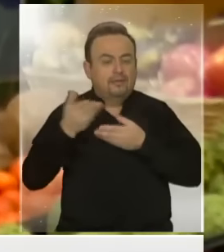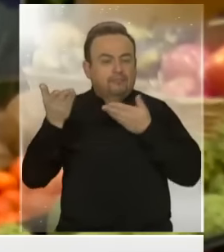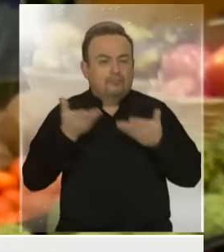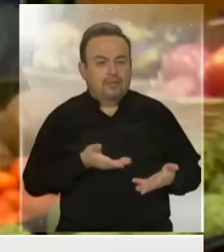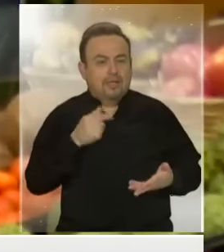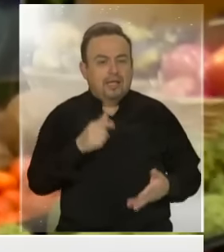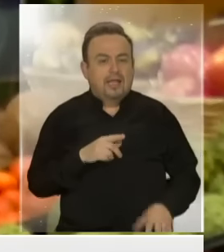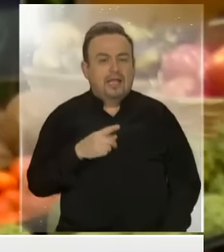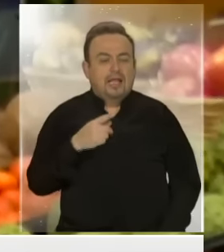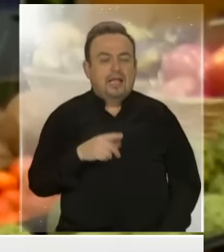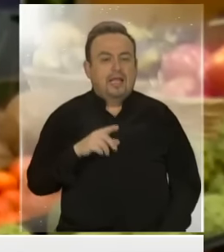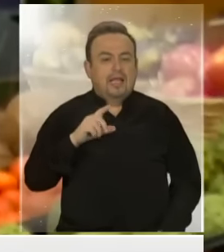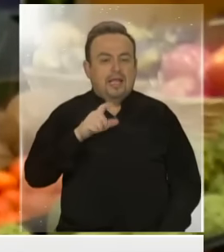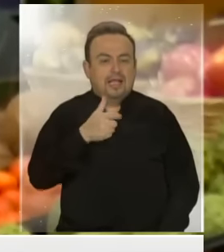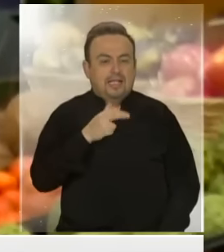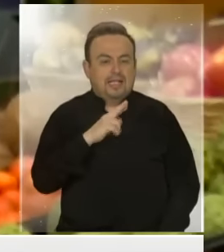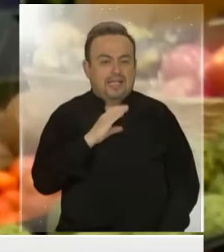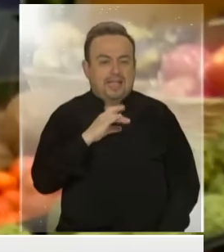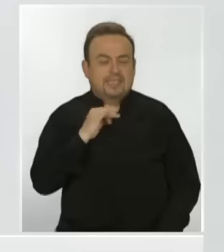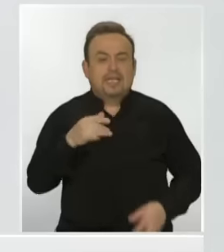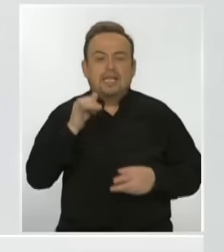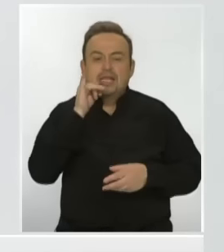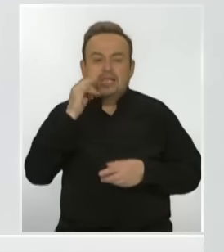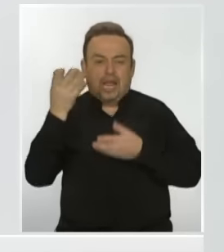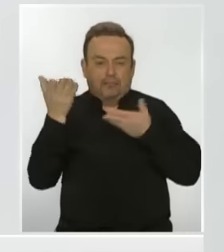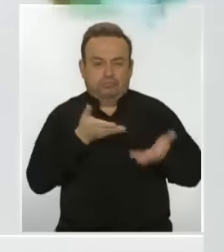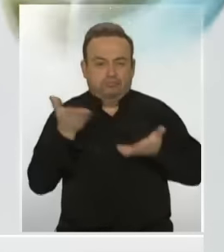importaciones de kiwi desde Grecia y desde Italia.